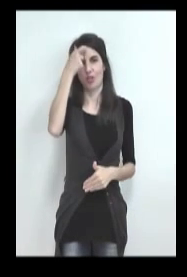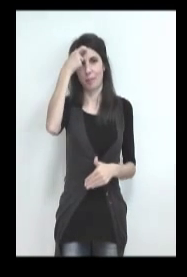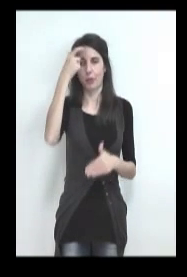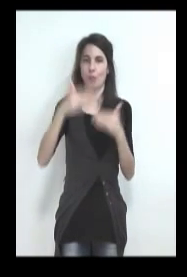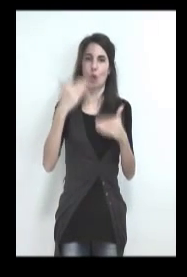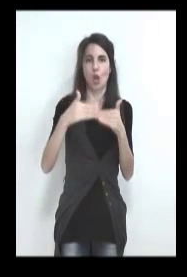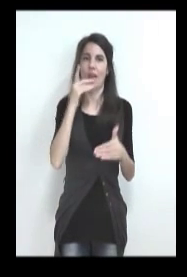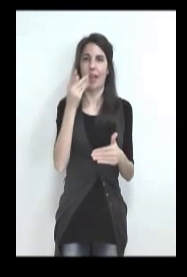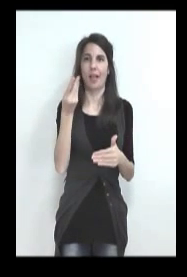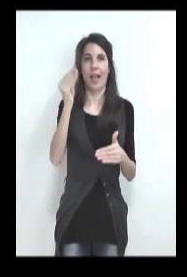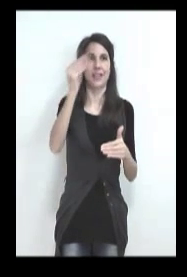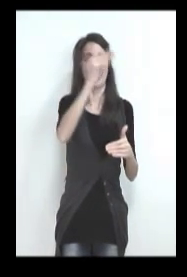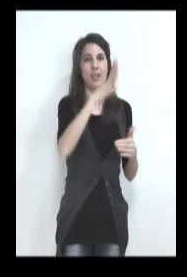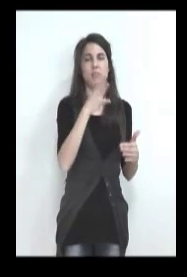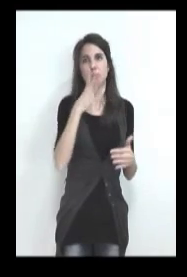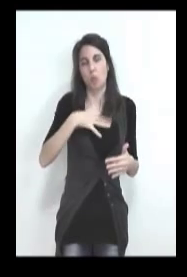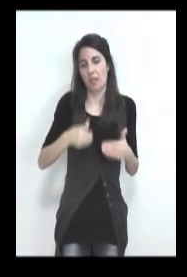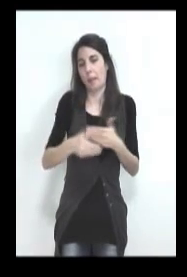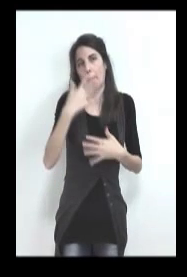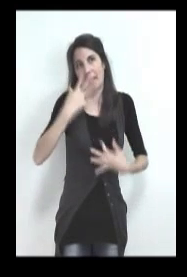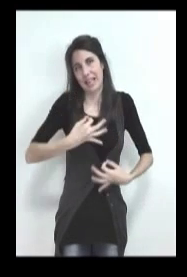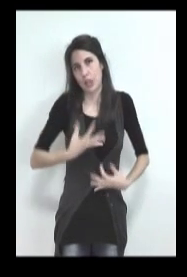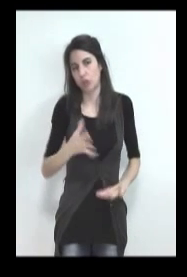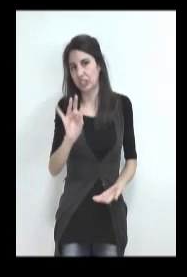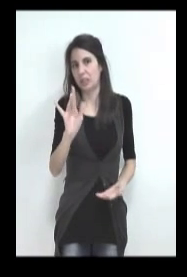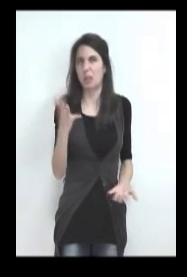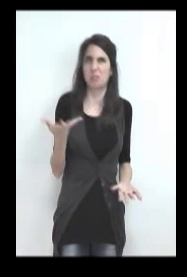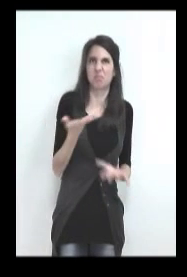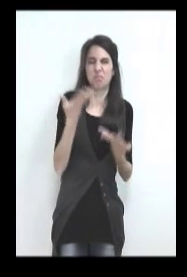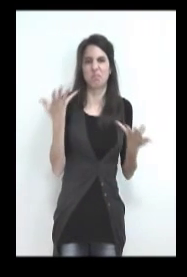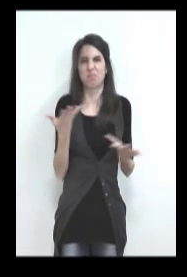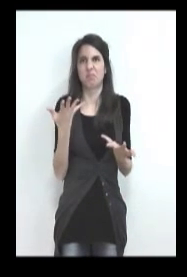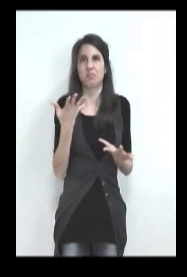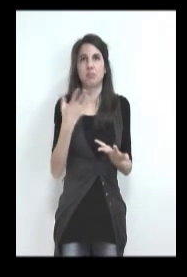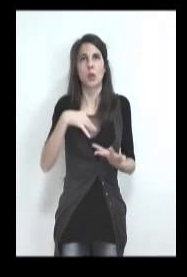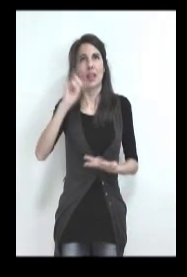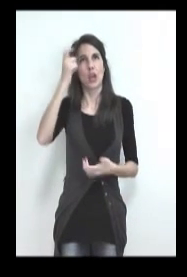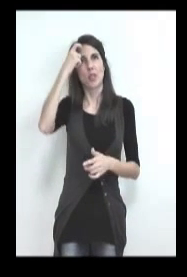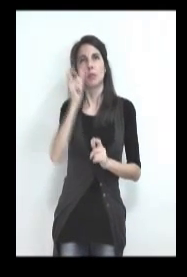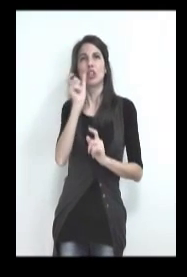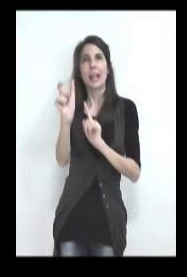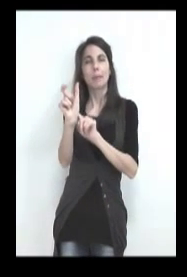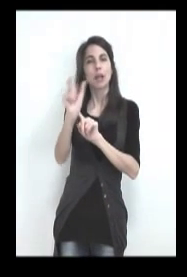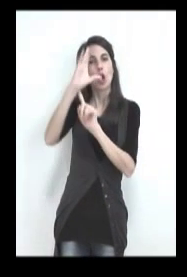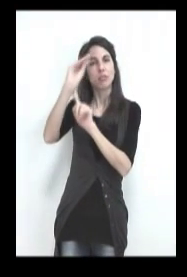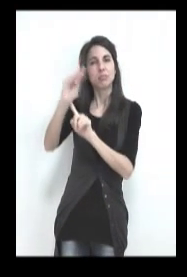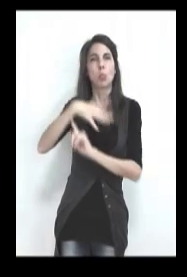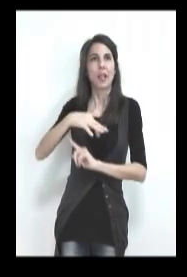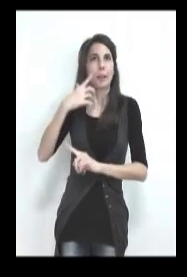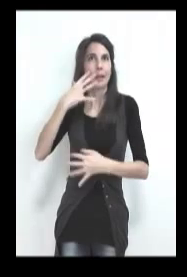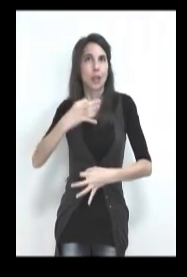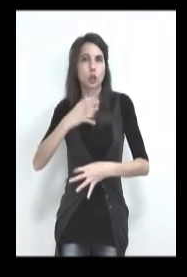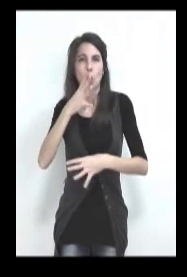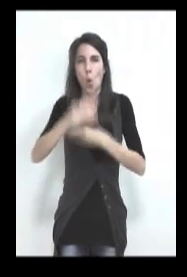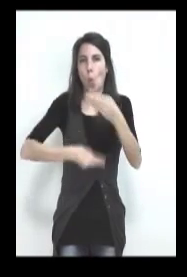Entonces puede haber un peligro, pero que haya ese peligro en el término no significa que no se vayan a afrontar nuevos servicios,